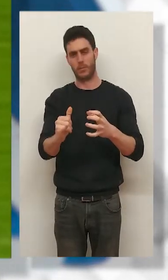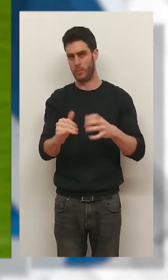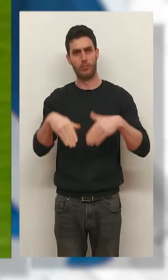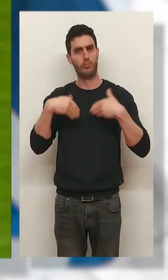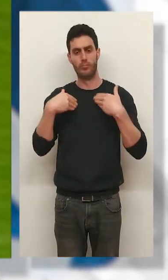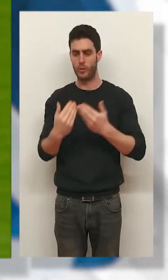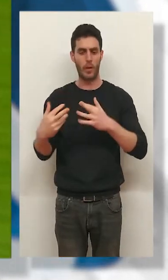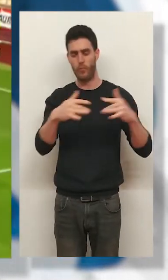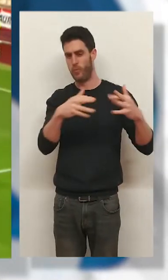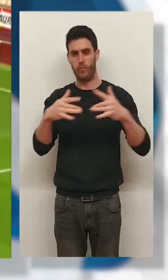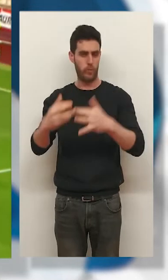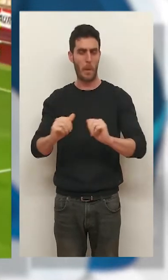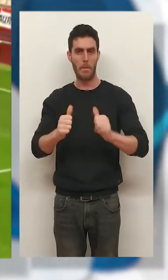blanquirrojos.